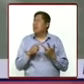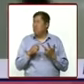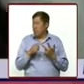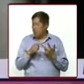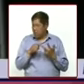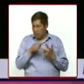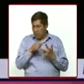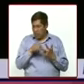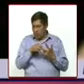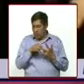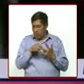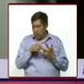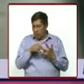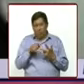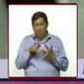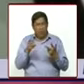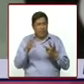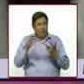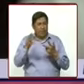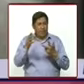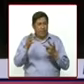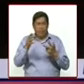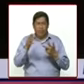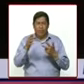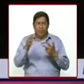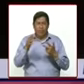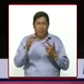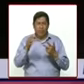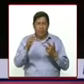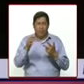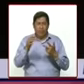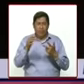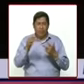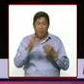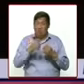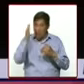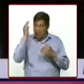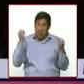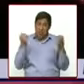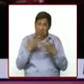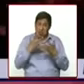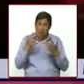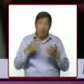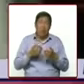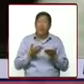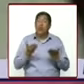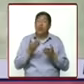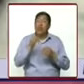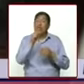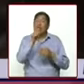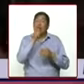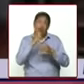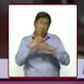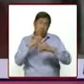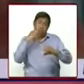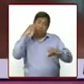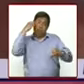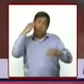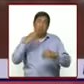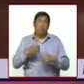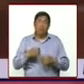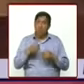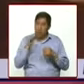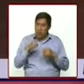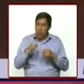entre ellas, y luego está lo que es el que más teníamos temor es lo que es donde está la toma de agua, ¿no? Que ahí